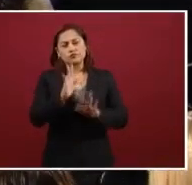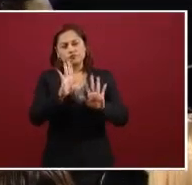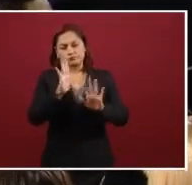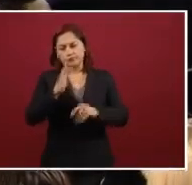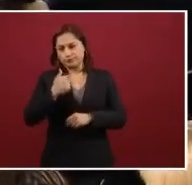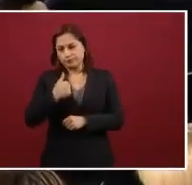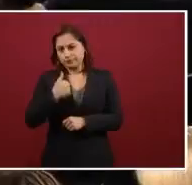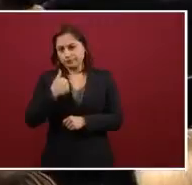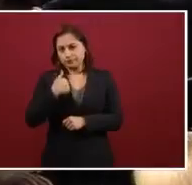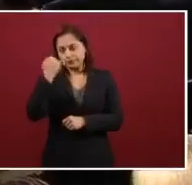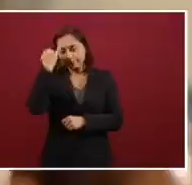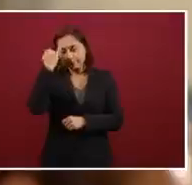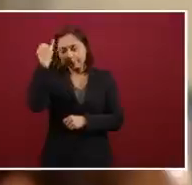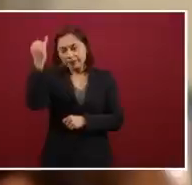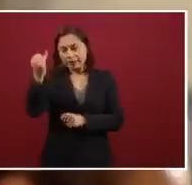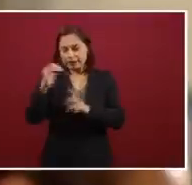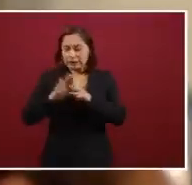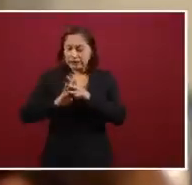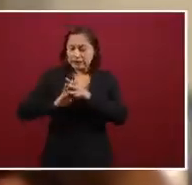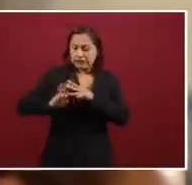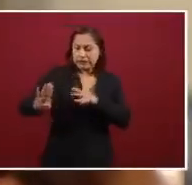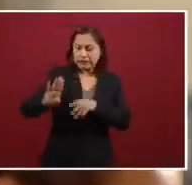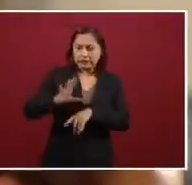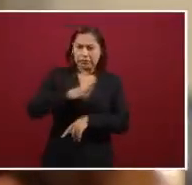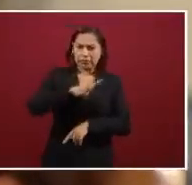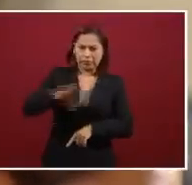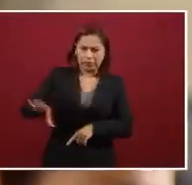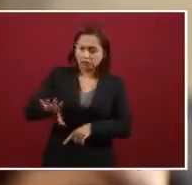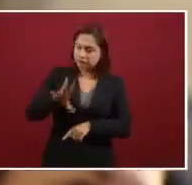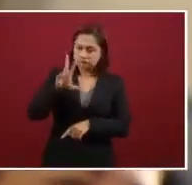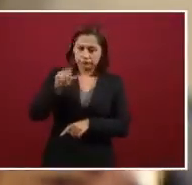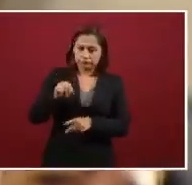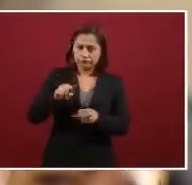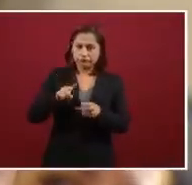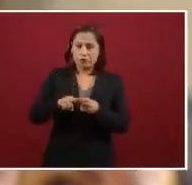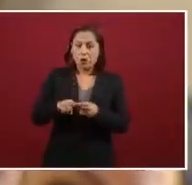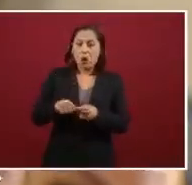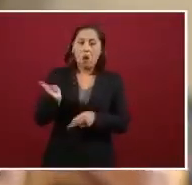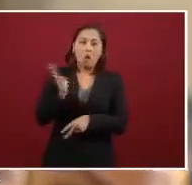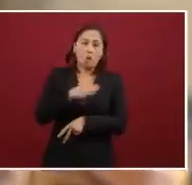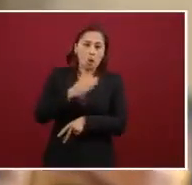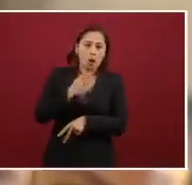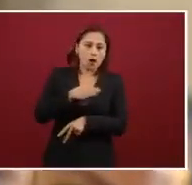solución, beatificarla tampoco, pero es bien sabido